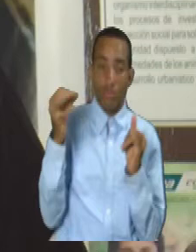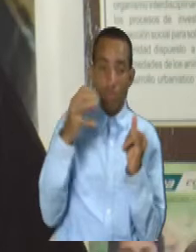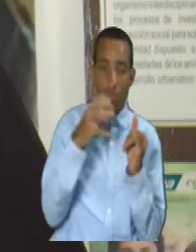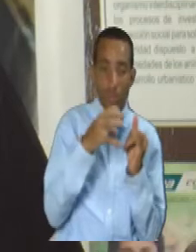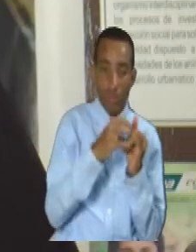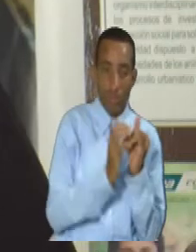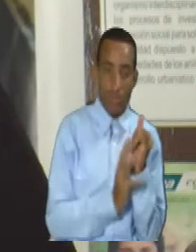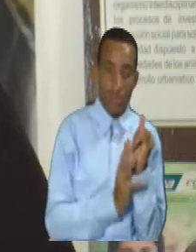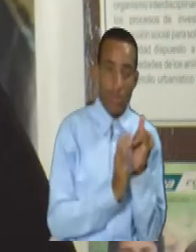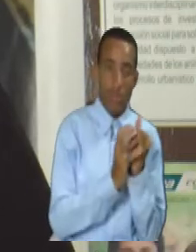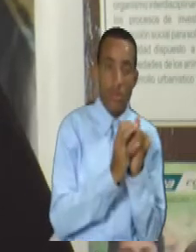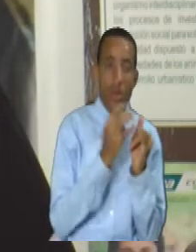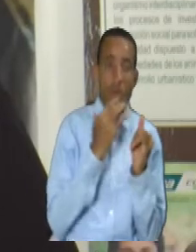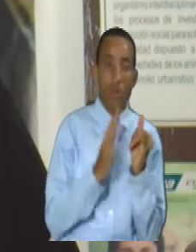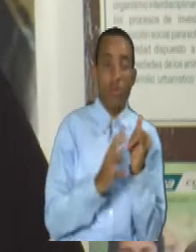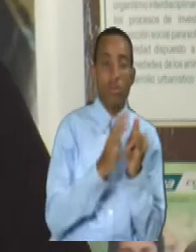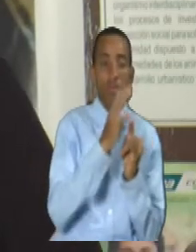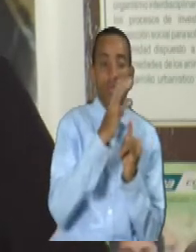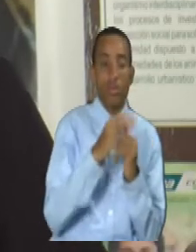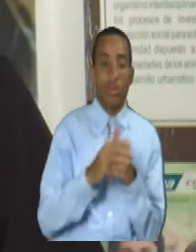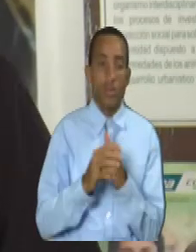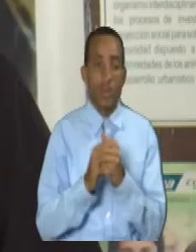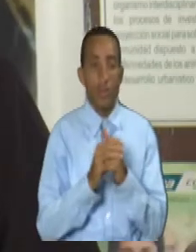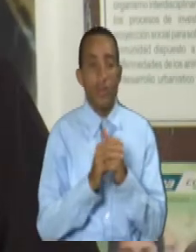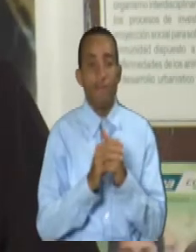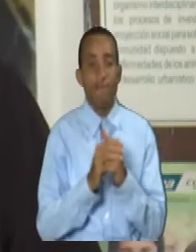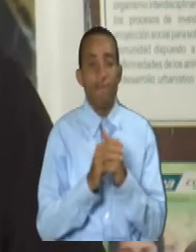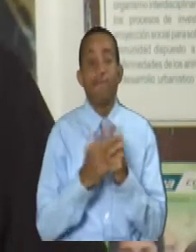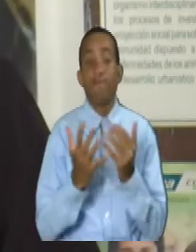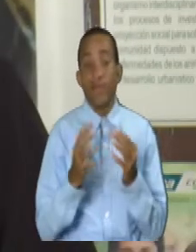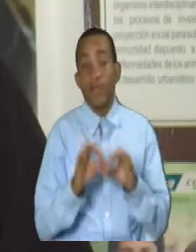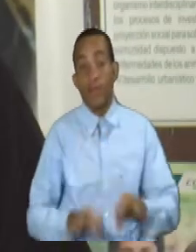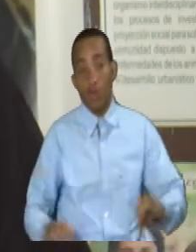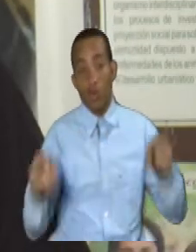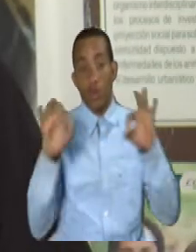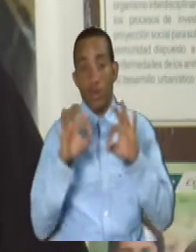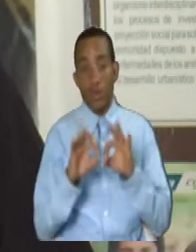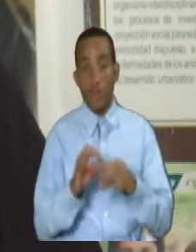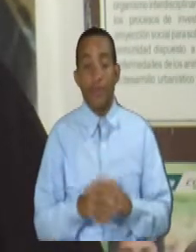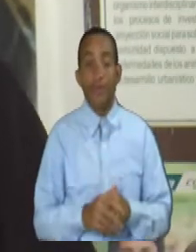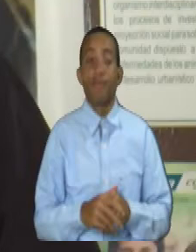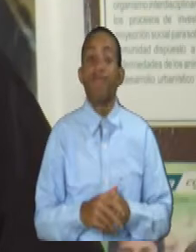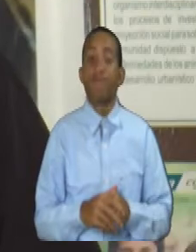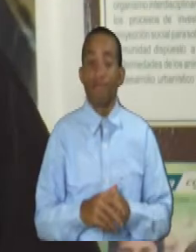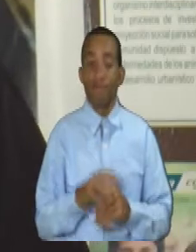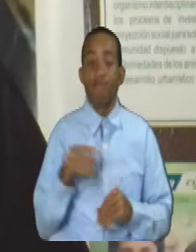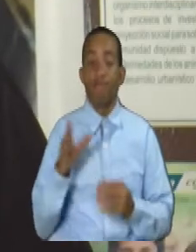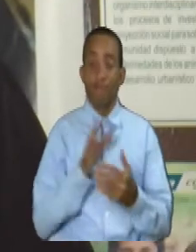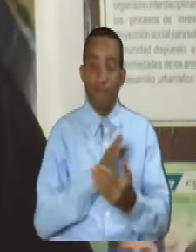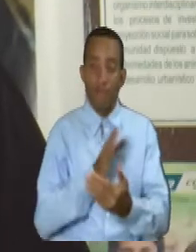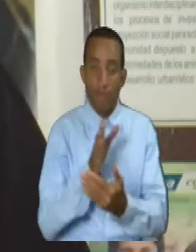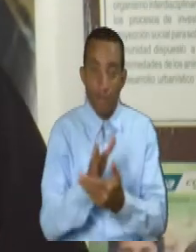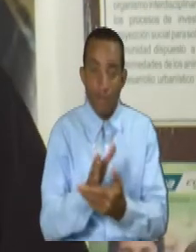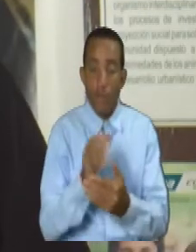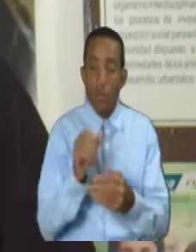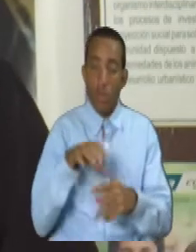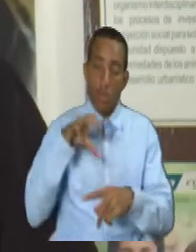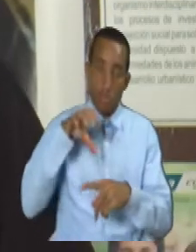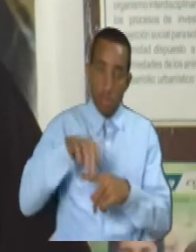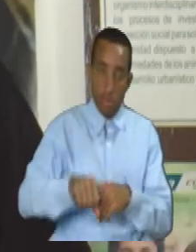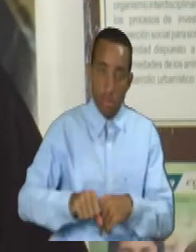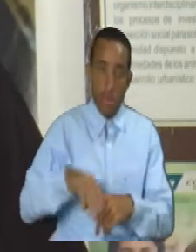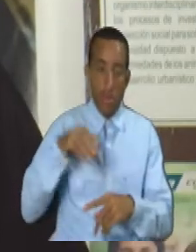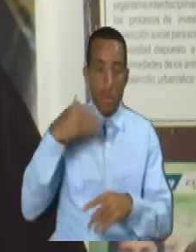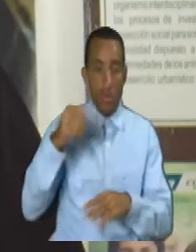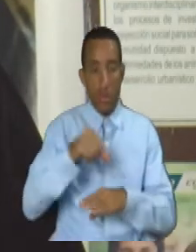incluso un cáncer en ese órgano. Entonces es importante que acudan para que hagan su cita y realicen